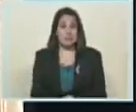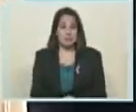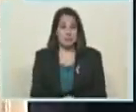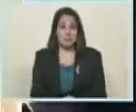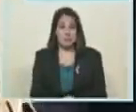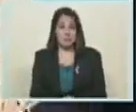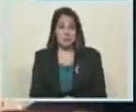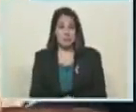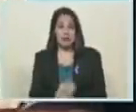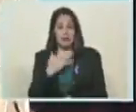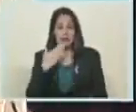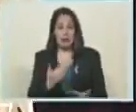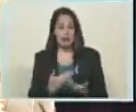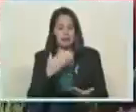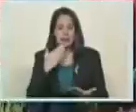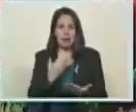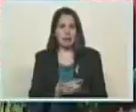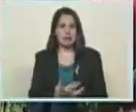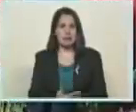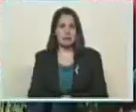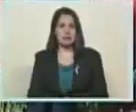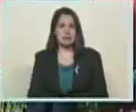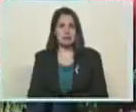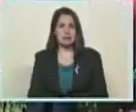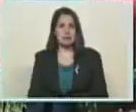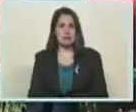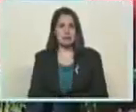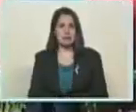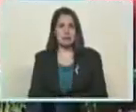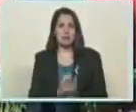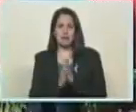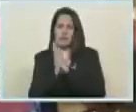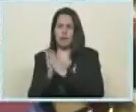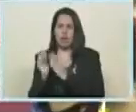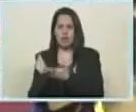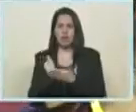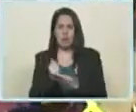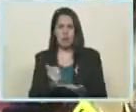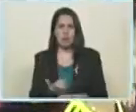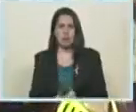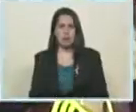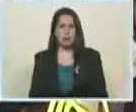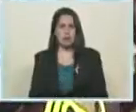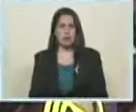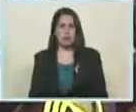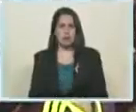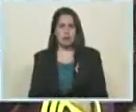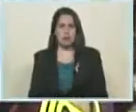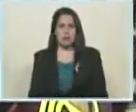Gracias, gracias, Carabobo. Por favor, ayúdenme aquí.